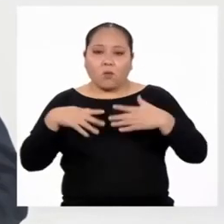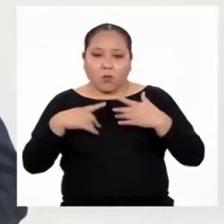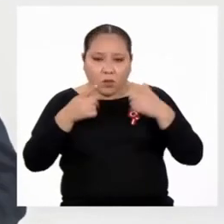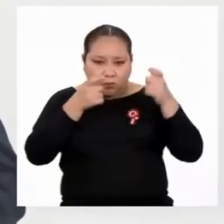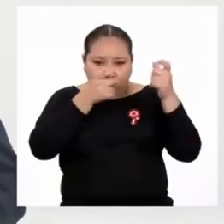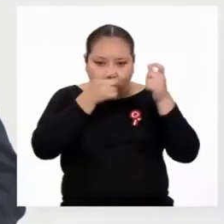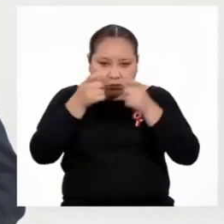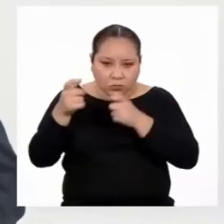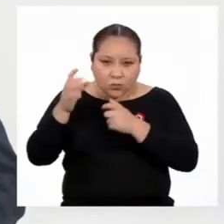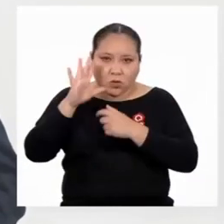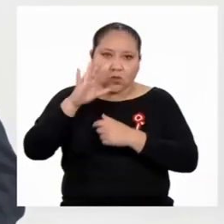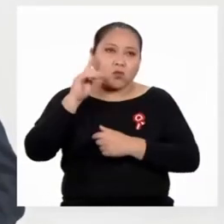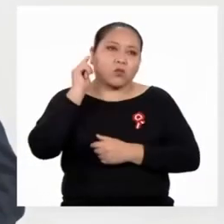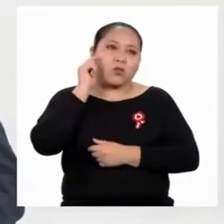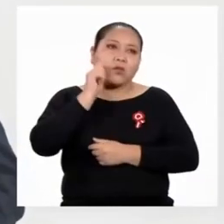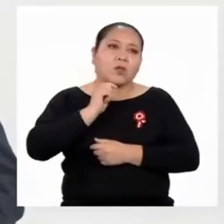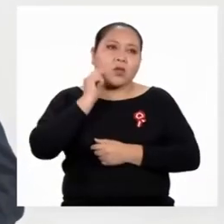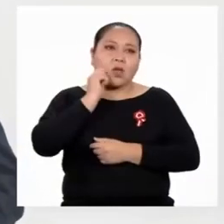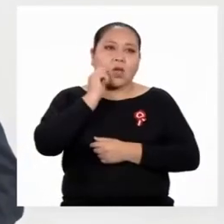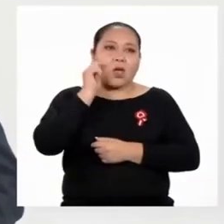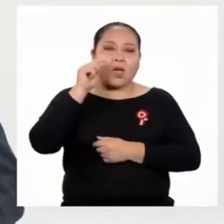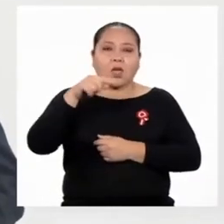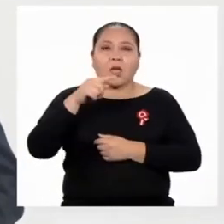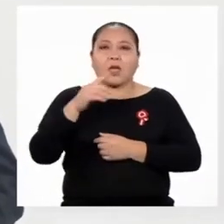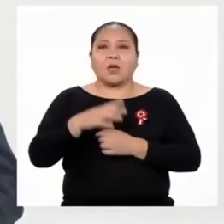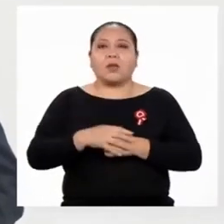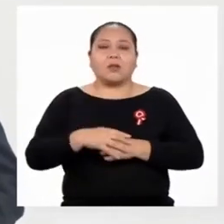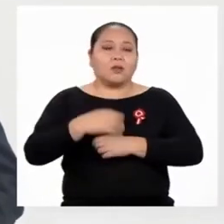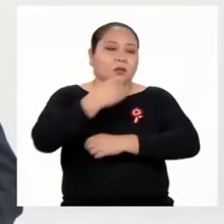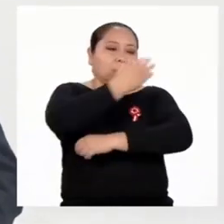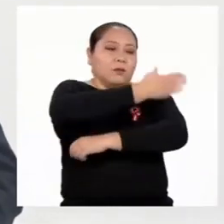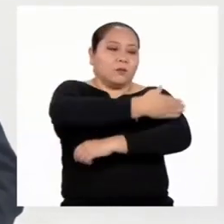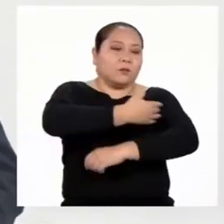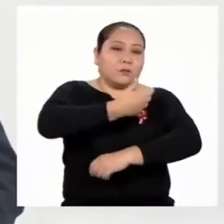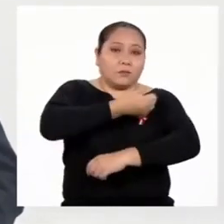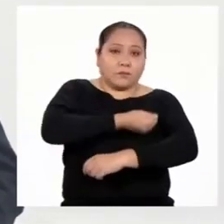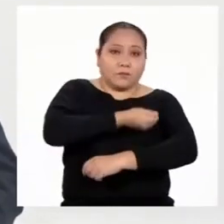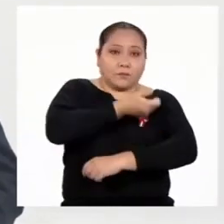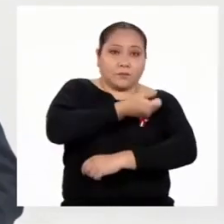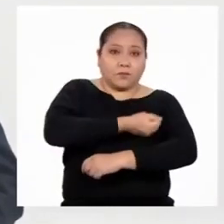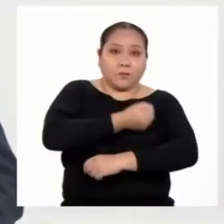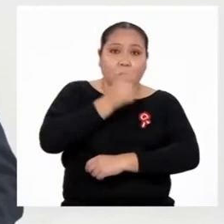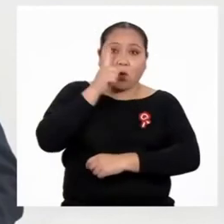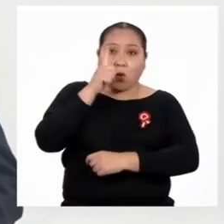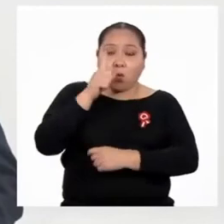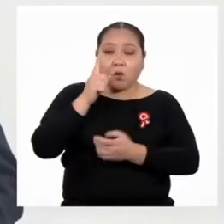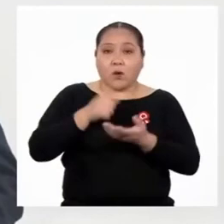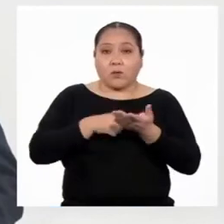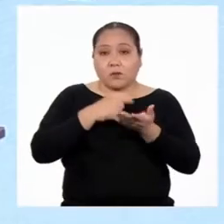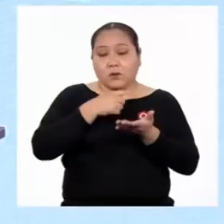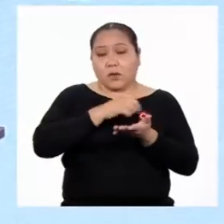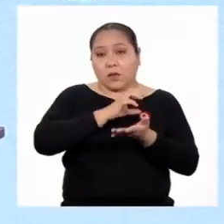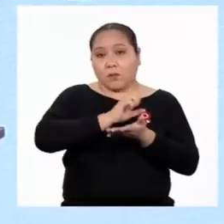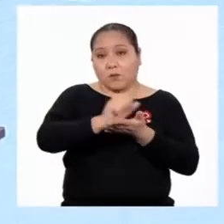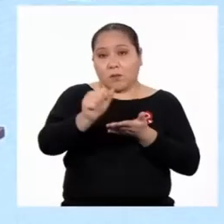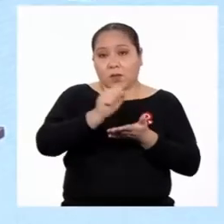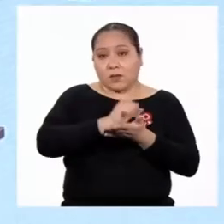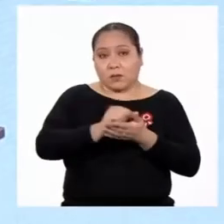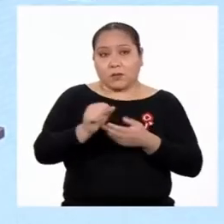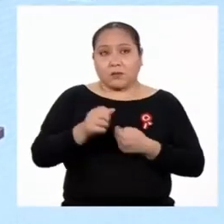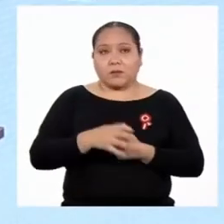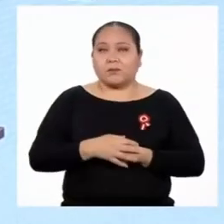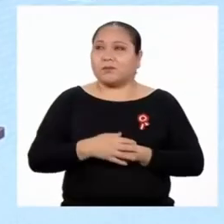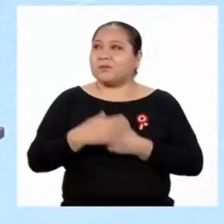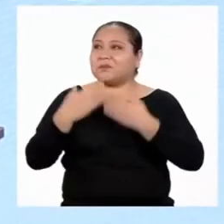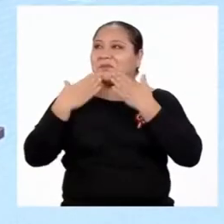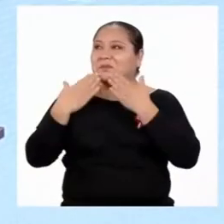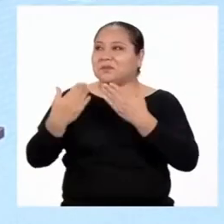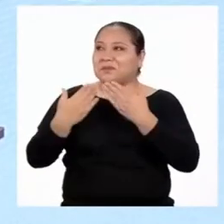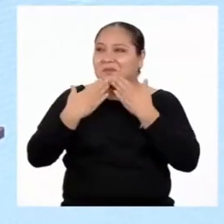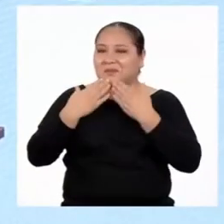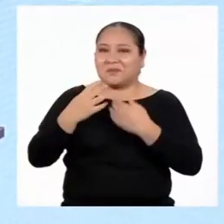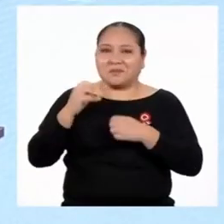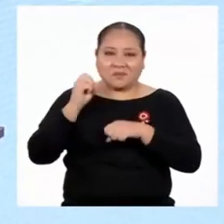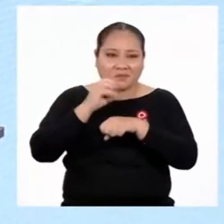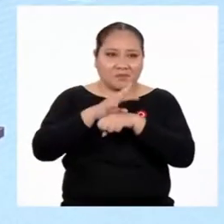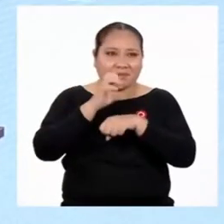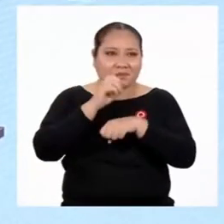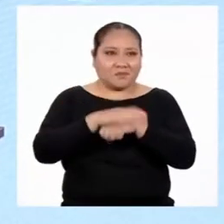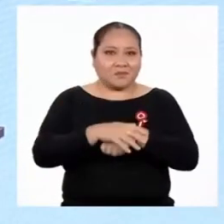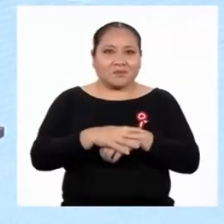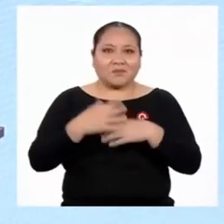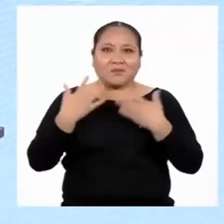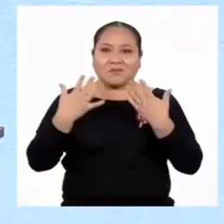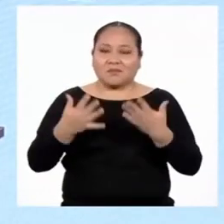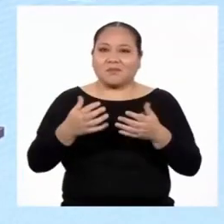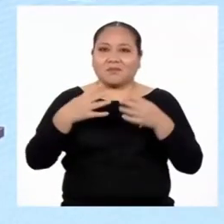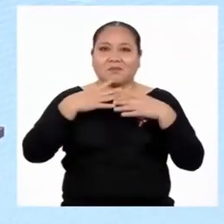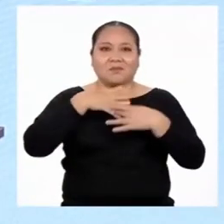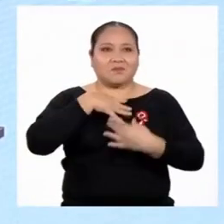tía. Ella tiene que medirse la presión al menos una vez al mes. Muchas gracias por el consejo. Ha